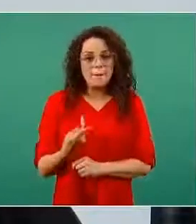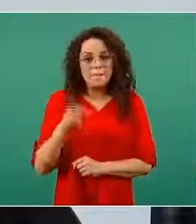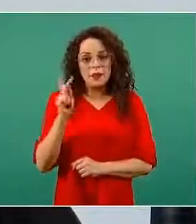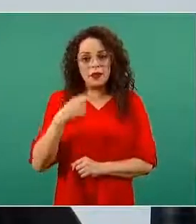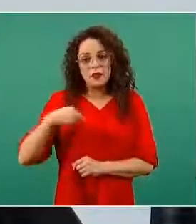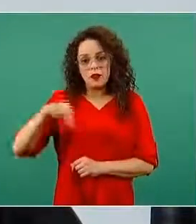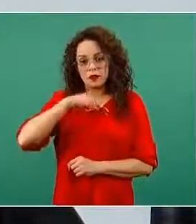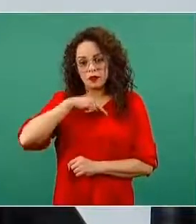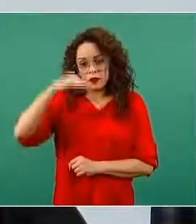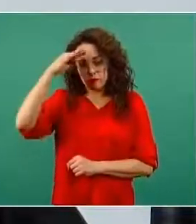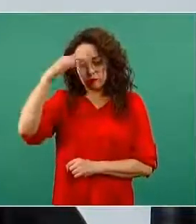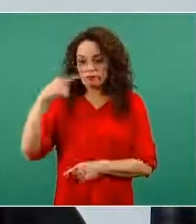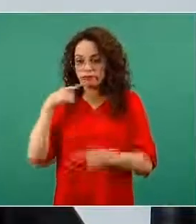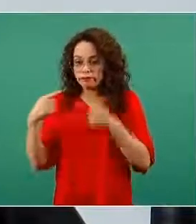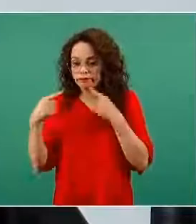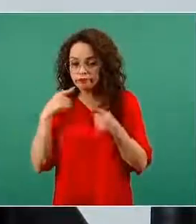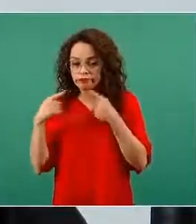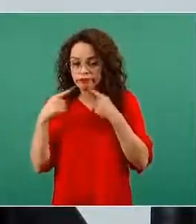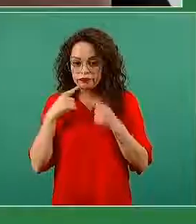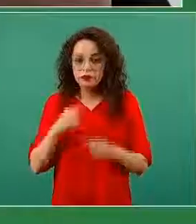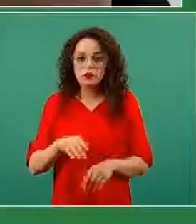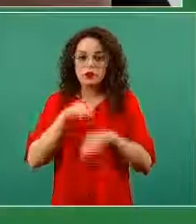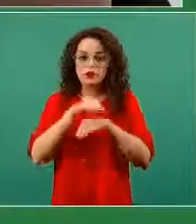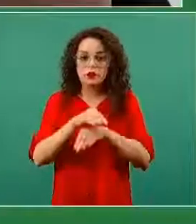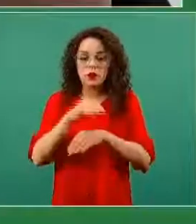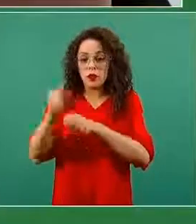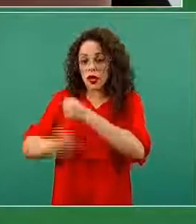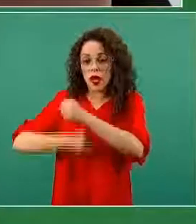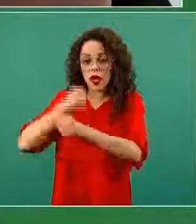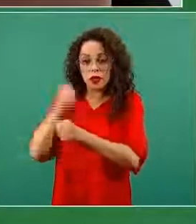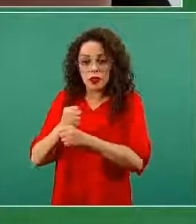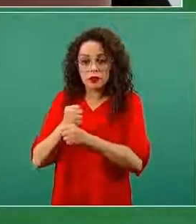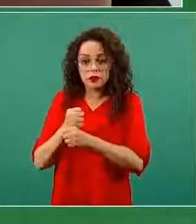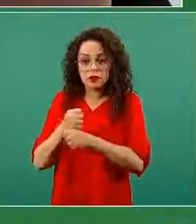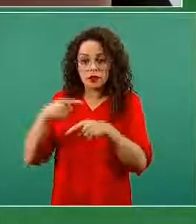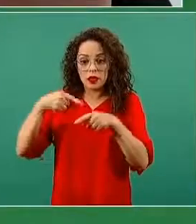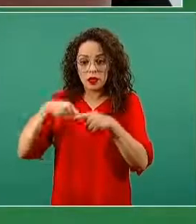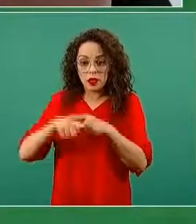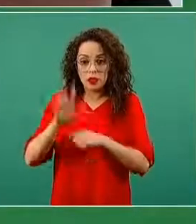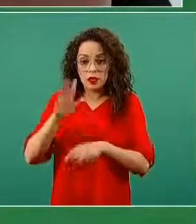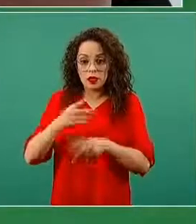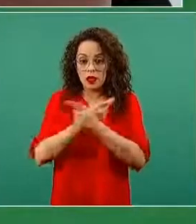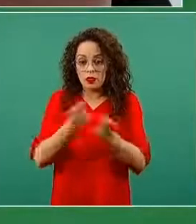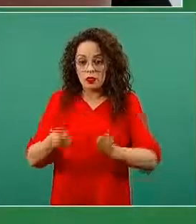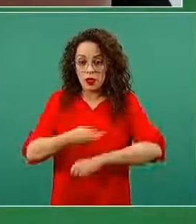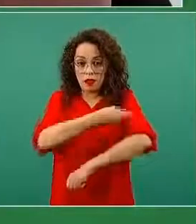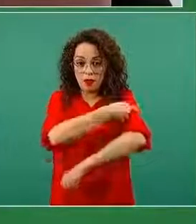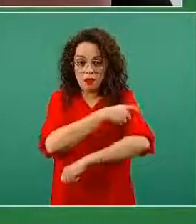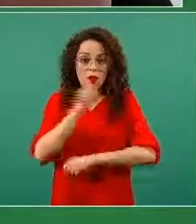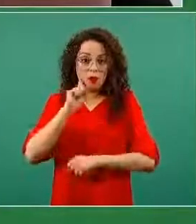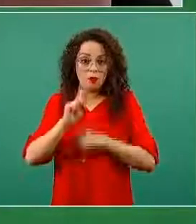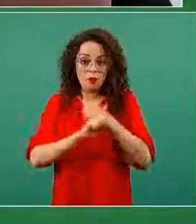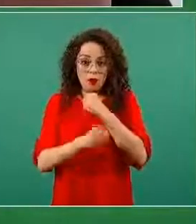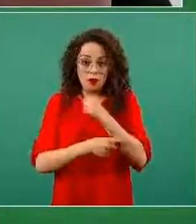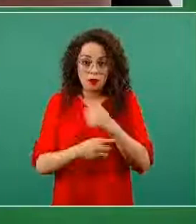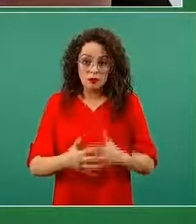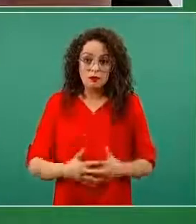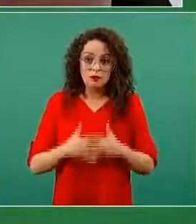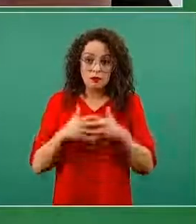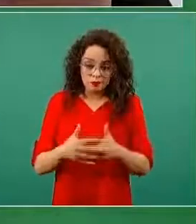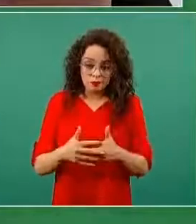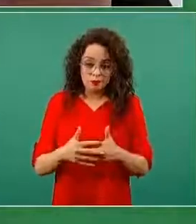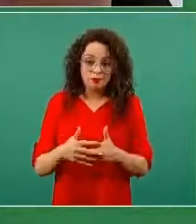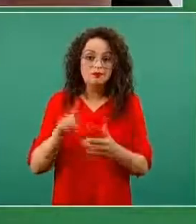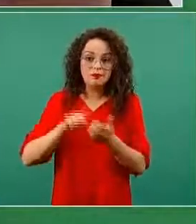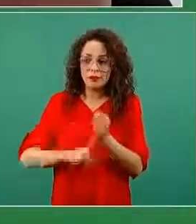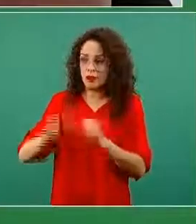se hace en la edad a partir de la cual se estaría vacunando a las mujeres embarazadas es con base en